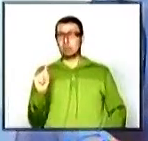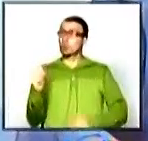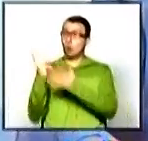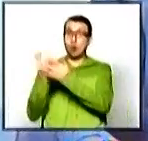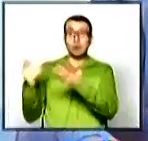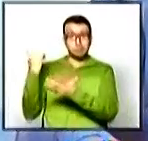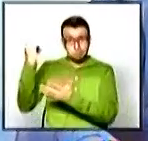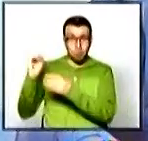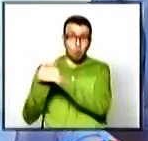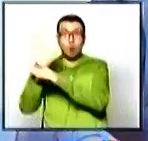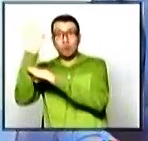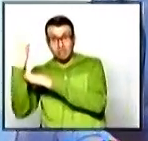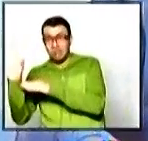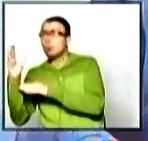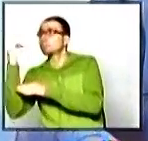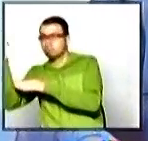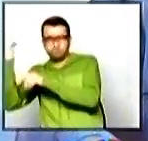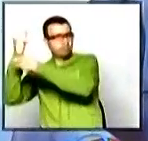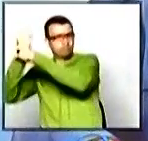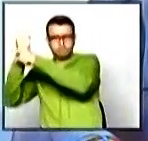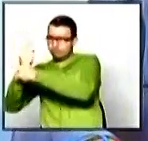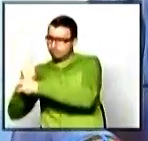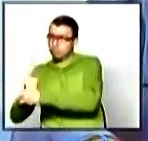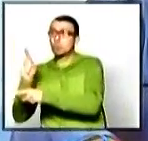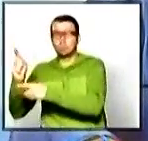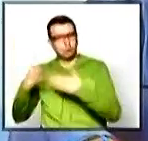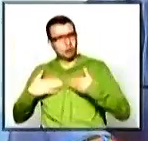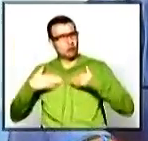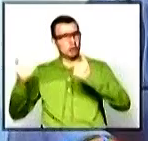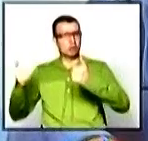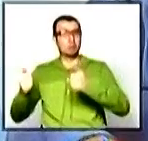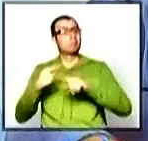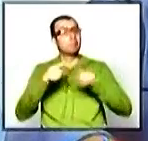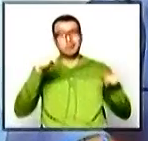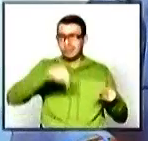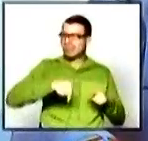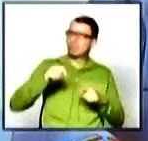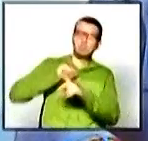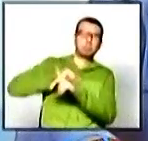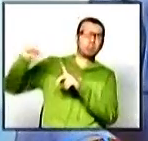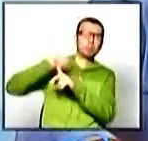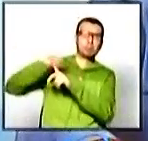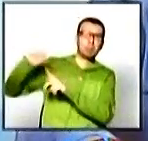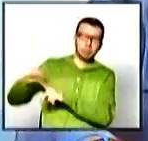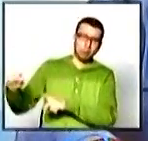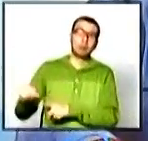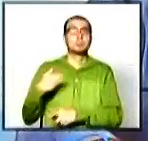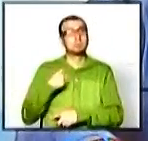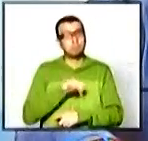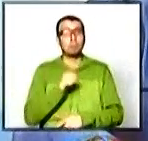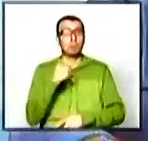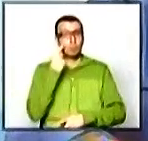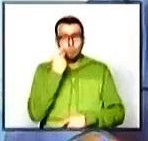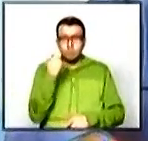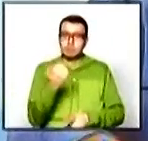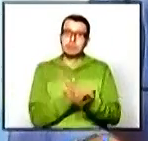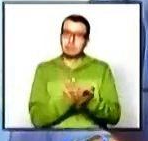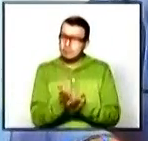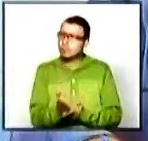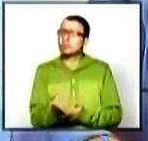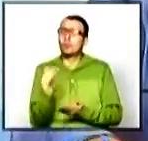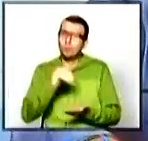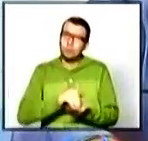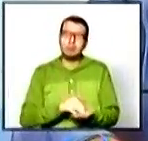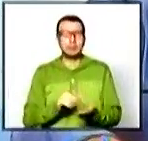algo tan importante? Cuando nosotros tenemos que seguir en esa búsqueda o en ese